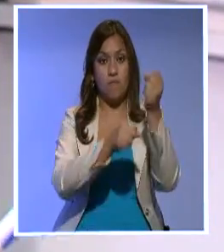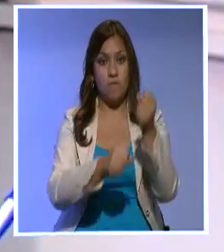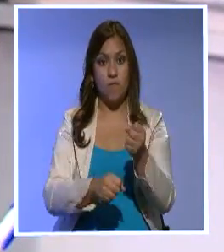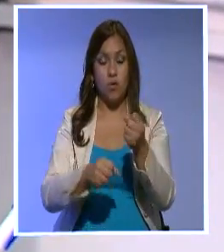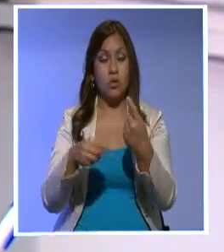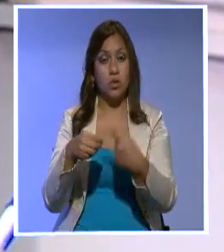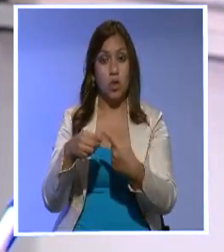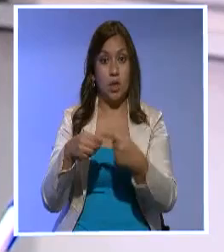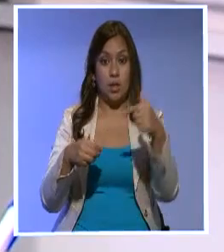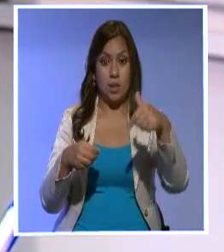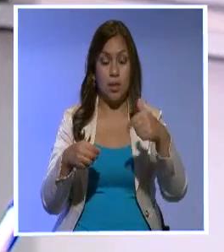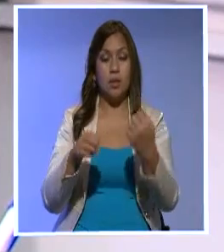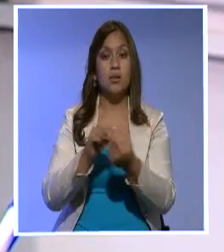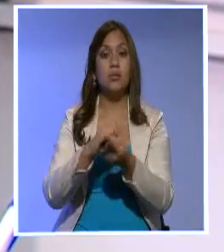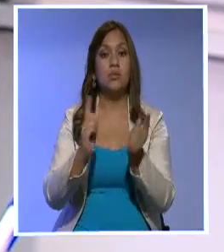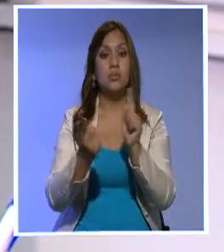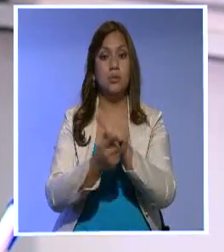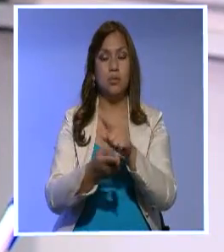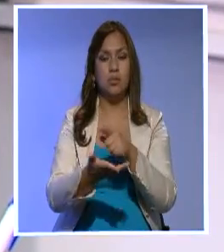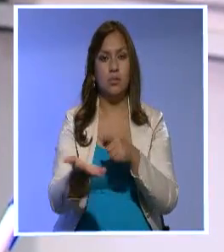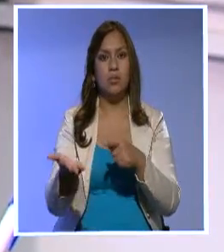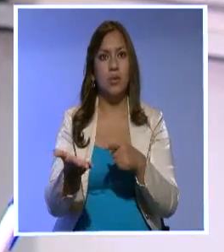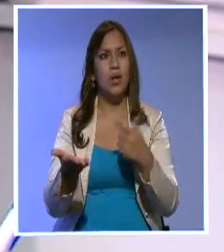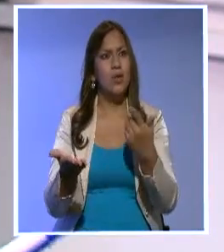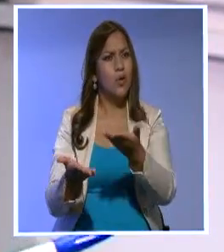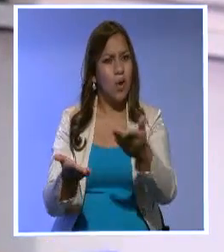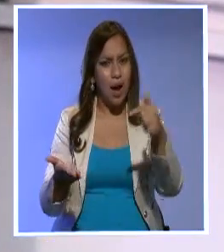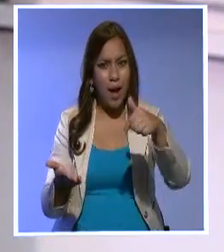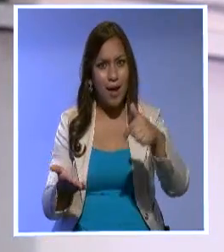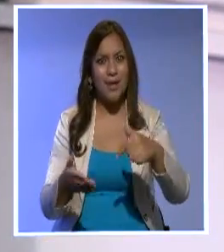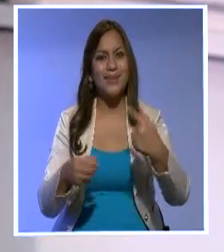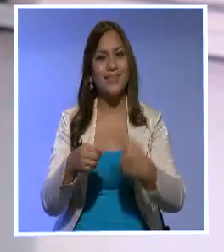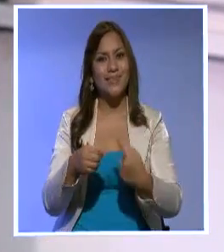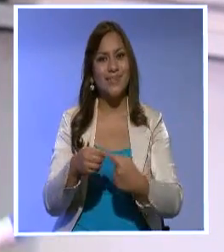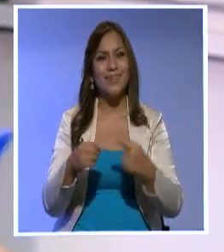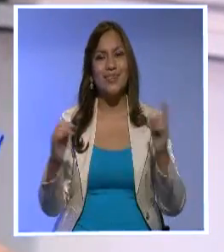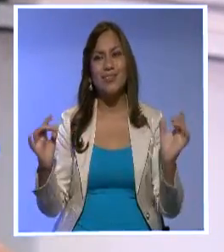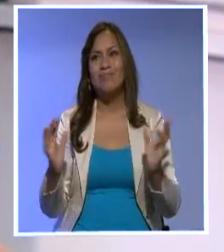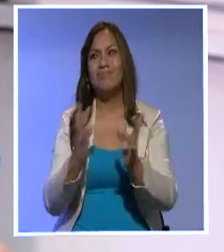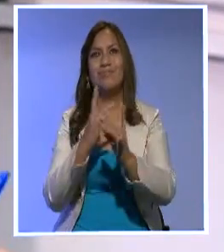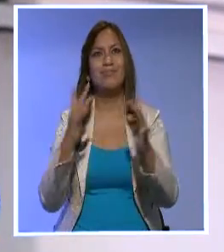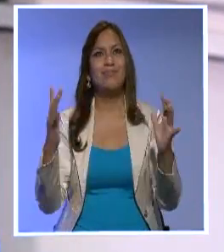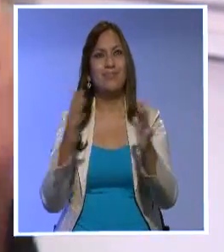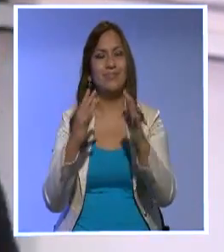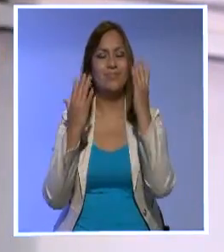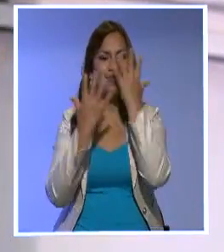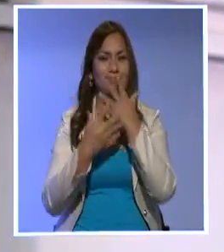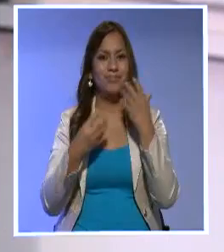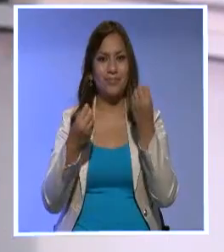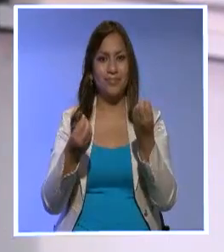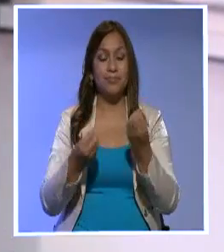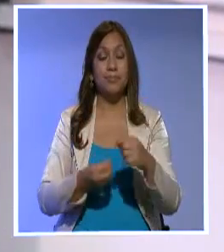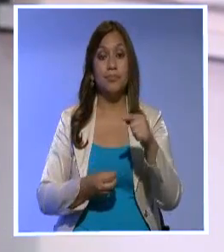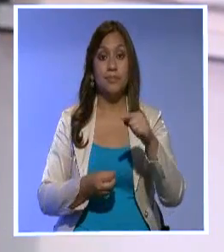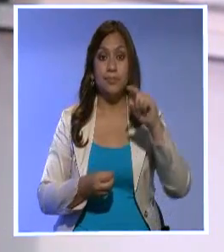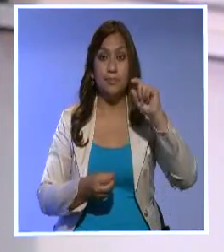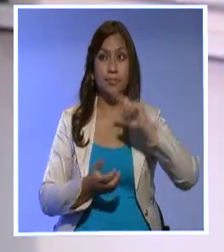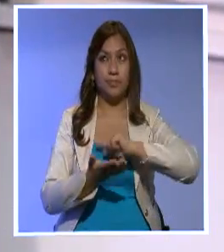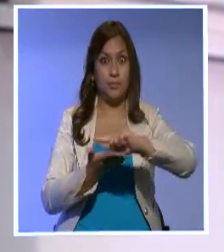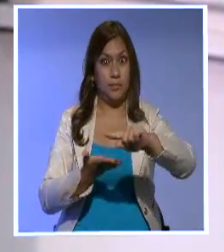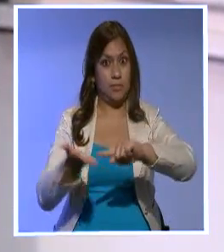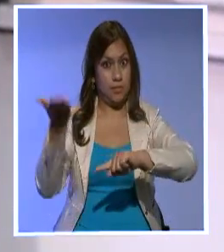de quito de un reencuentro de los quiteños y quiteñas también decirles que también y eso la semana pasada